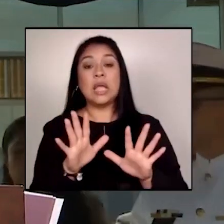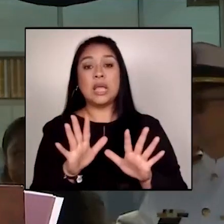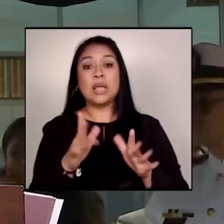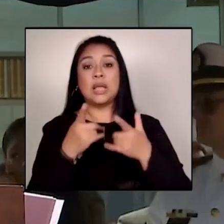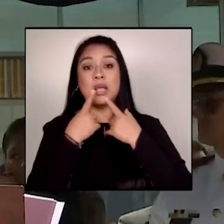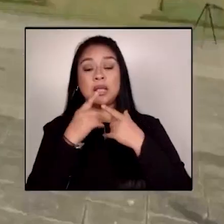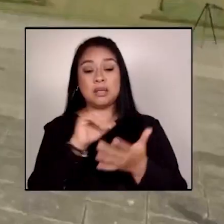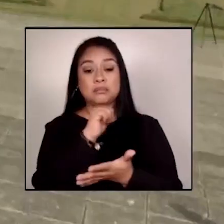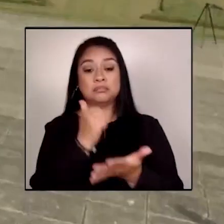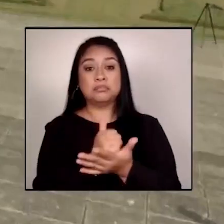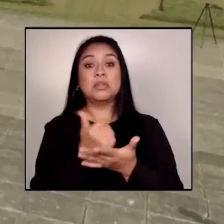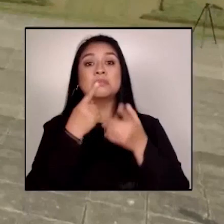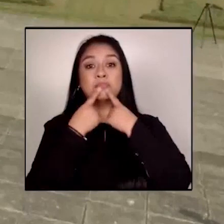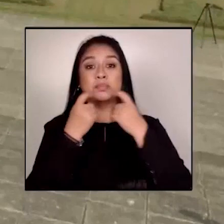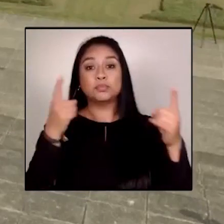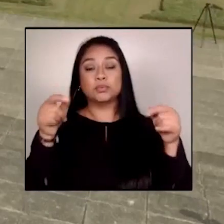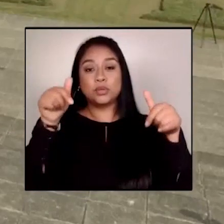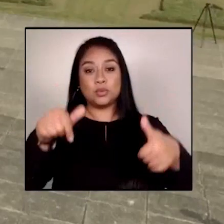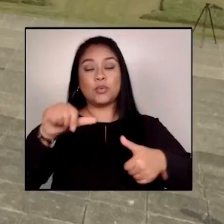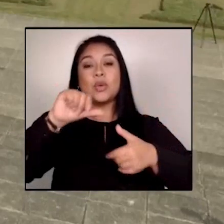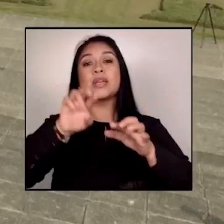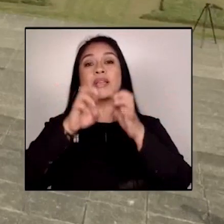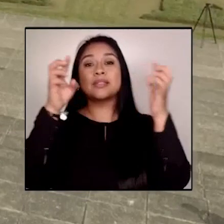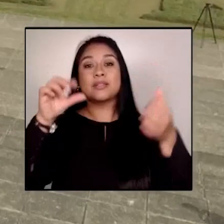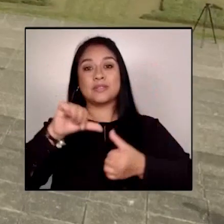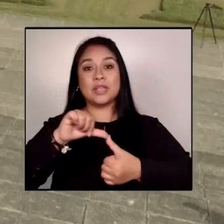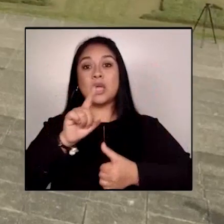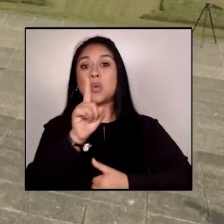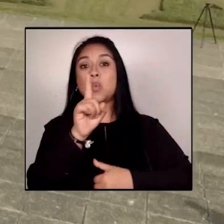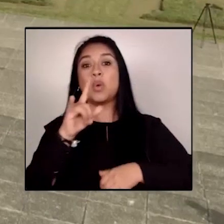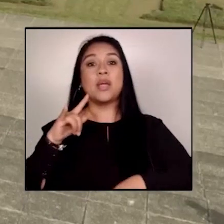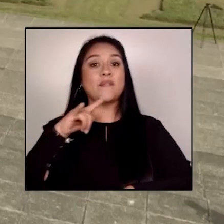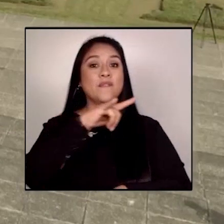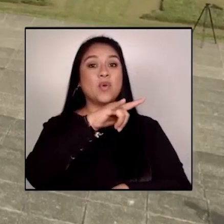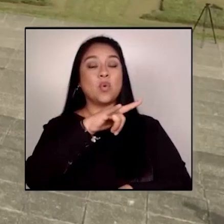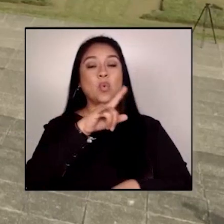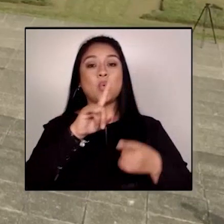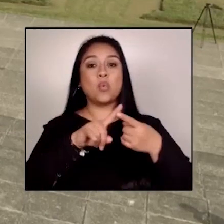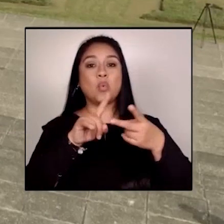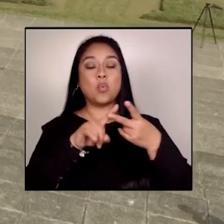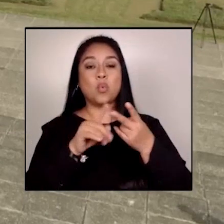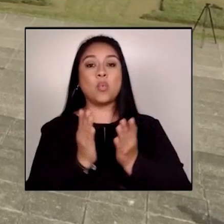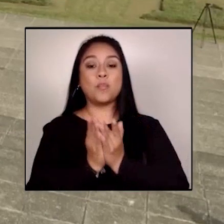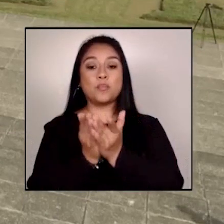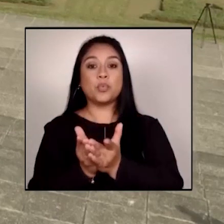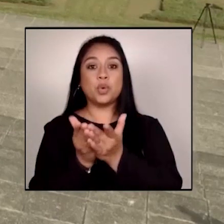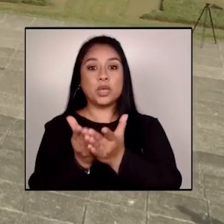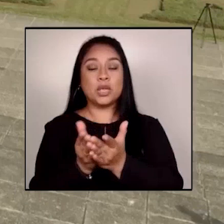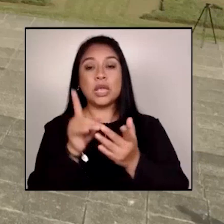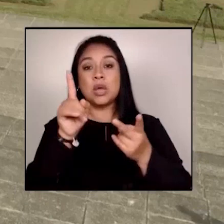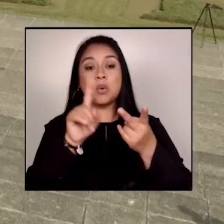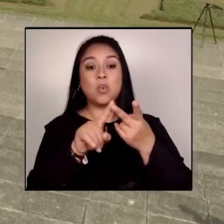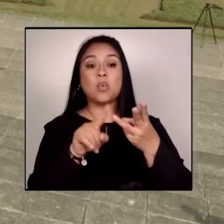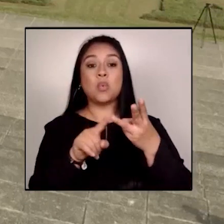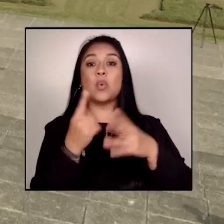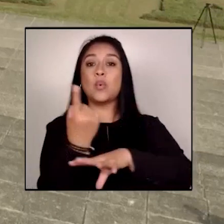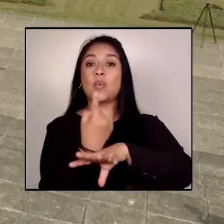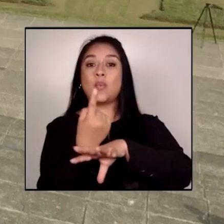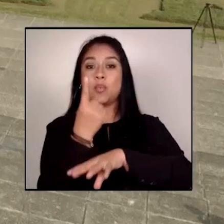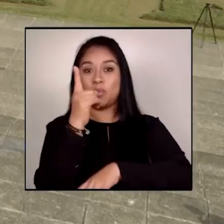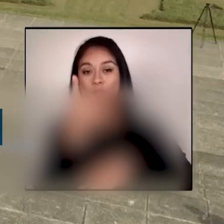diario oficial hay un avión un buque y un helicóptero más para seguir